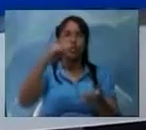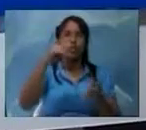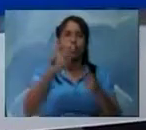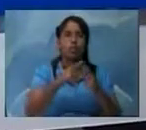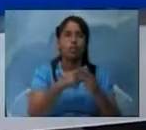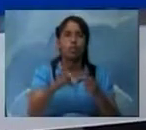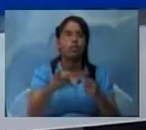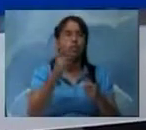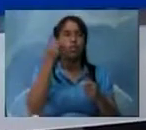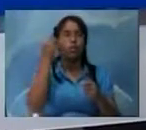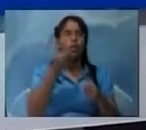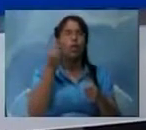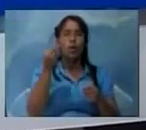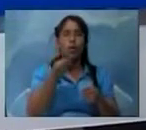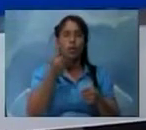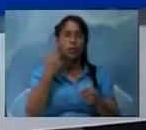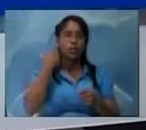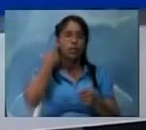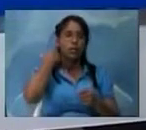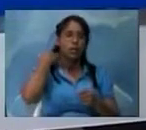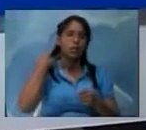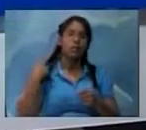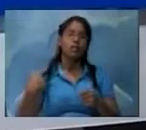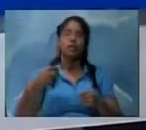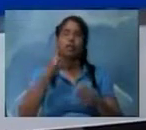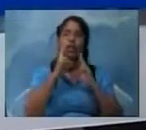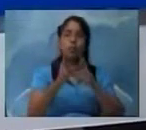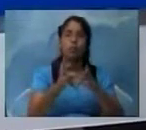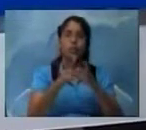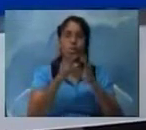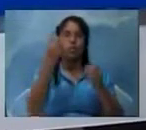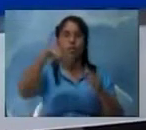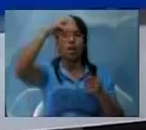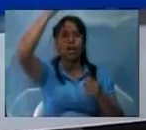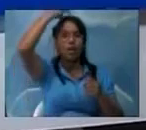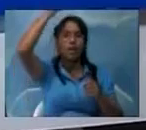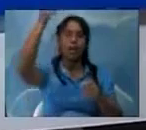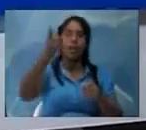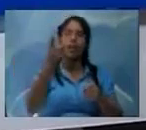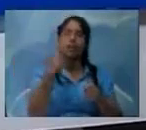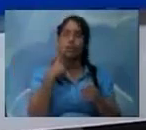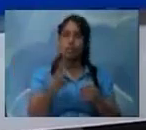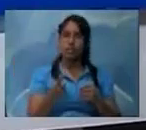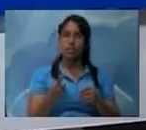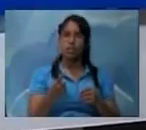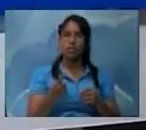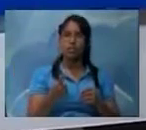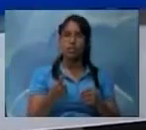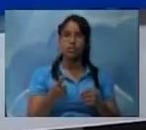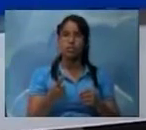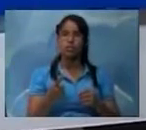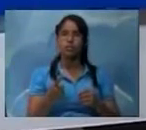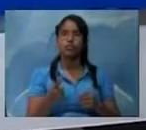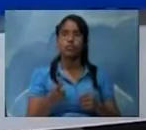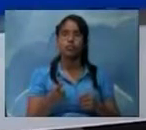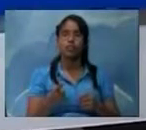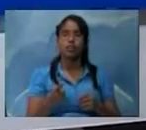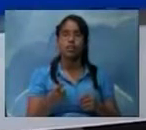Sadrach, Mesach y Abednego respondieron al rey Nabucodonosor